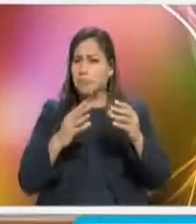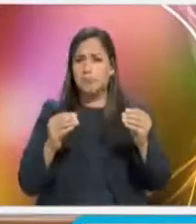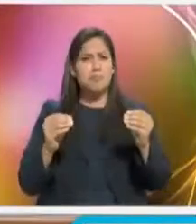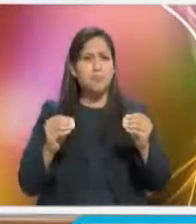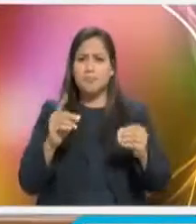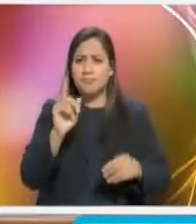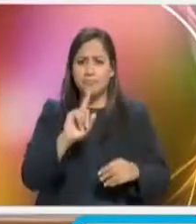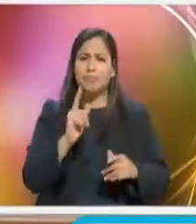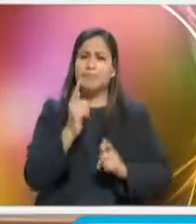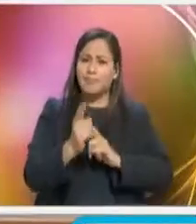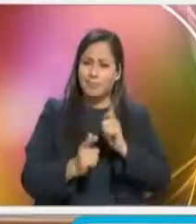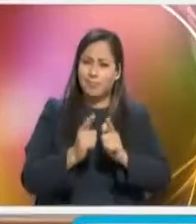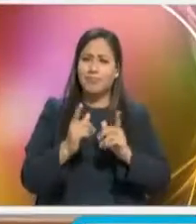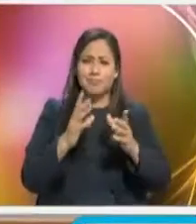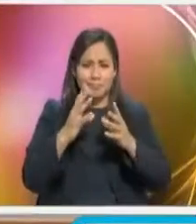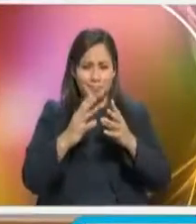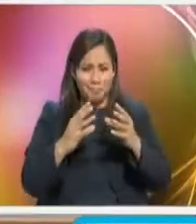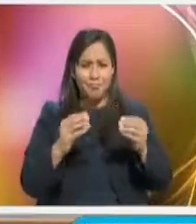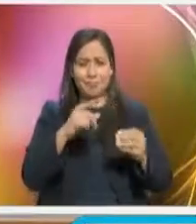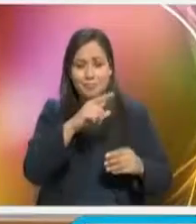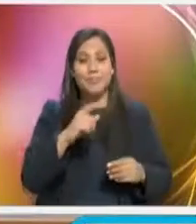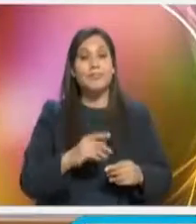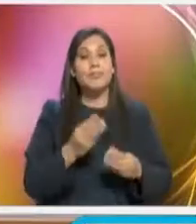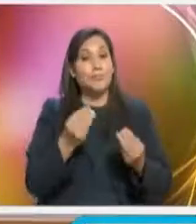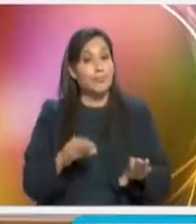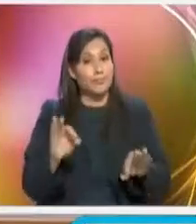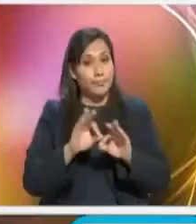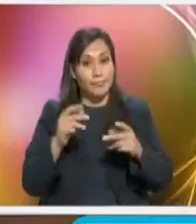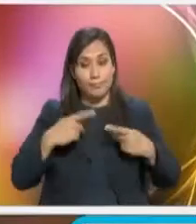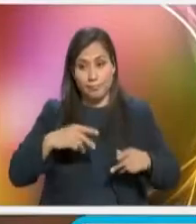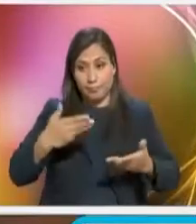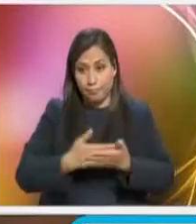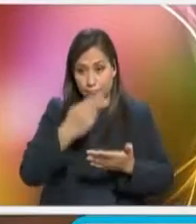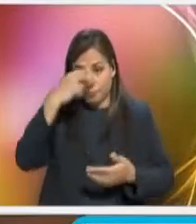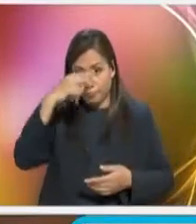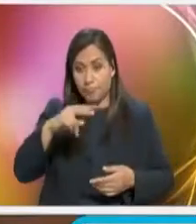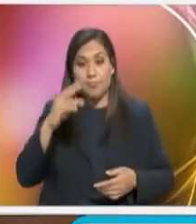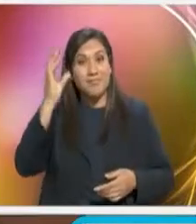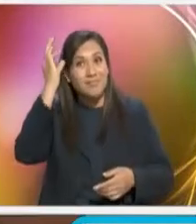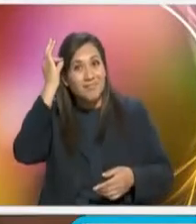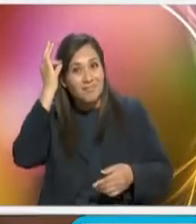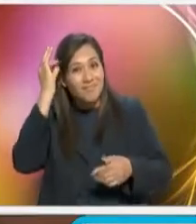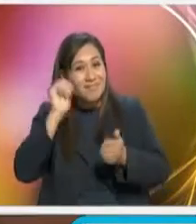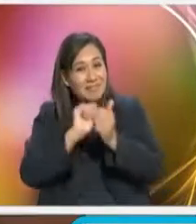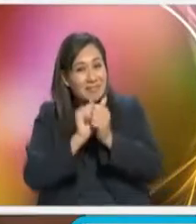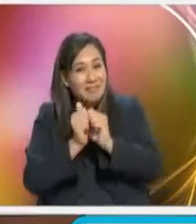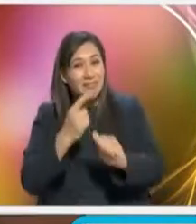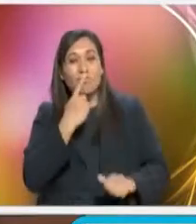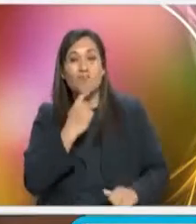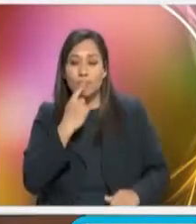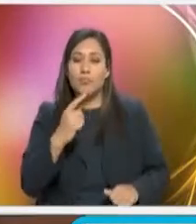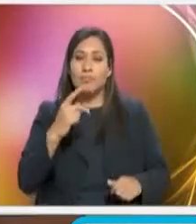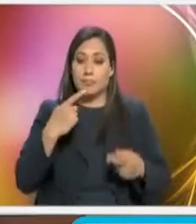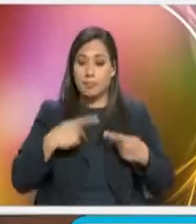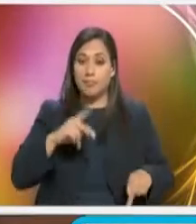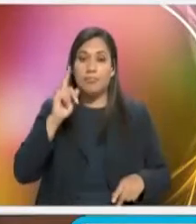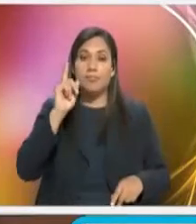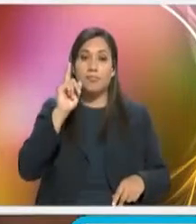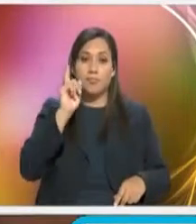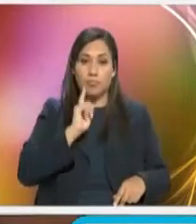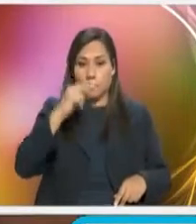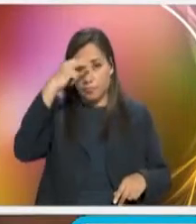que también, algo importante para las mexicanas, que el cabello no se nos haga rojizo, porque las mexicanas tendemos a hacer